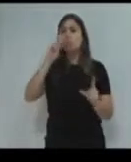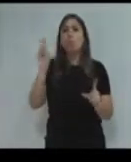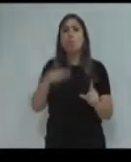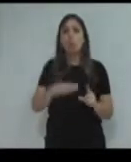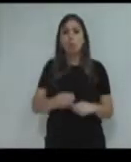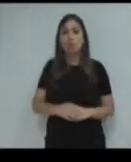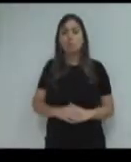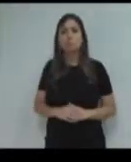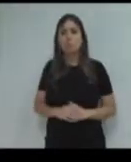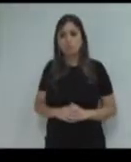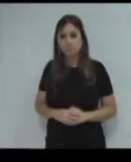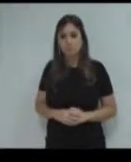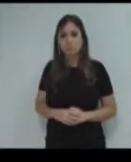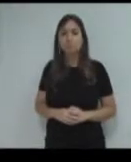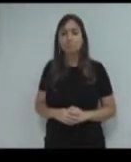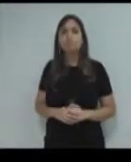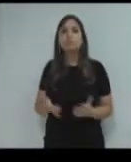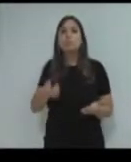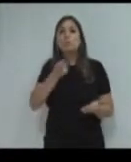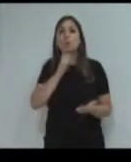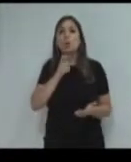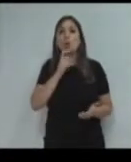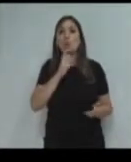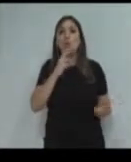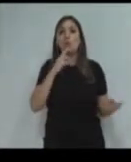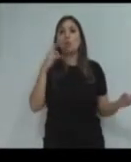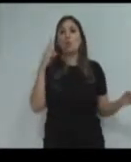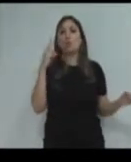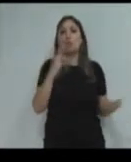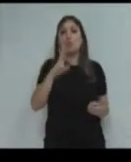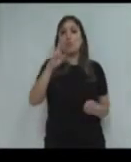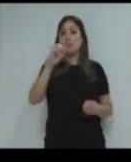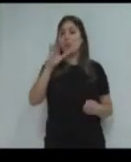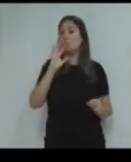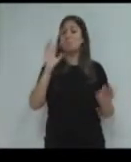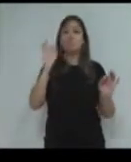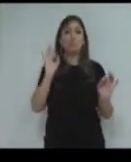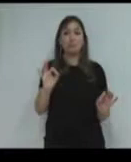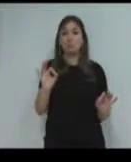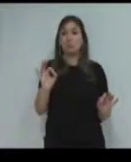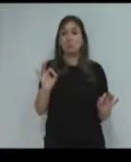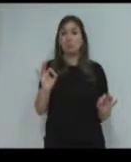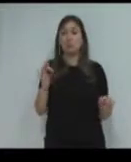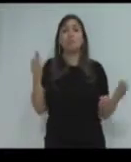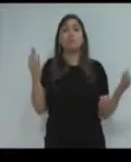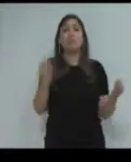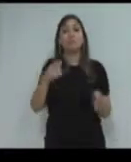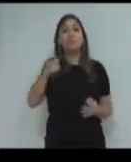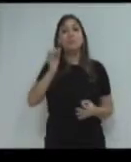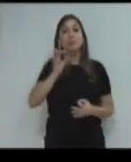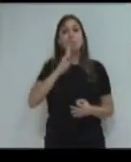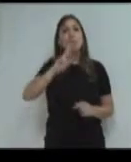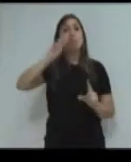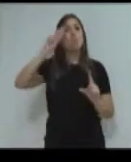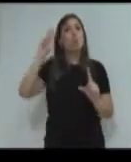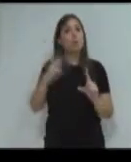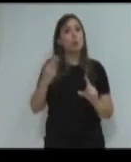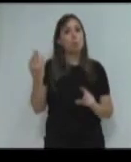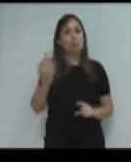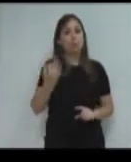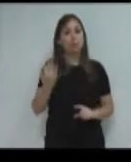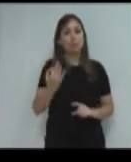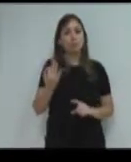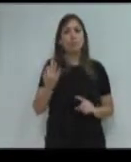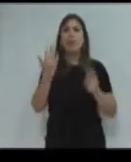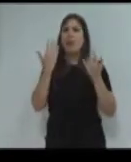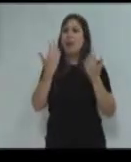¿Cómo podríamos lo mismo, contemplar? estructurar la información. Es lo mismo. Lo que pasa que aquí sí que es verdad que